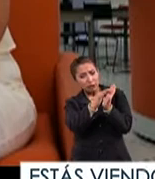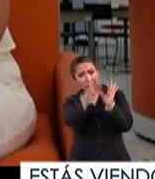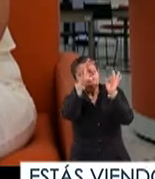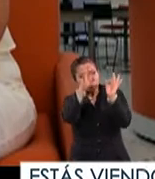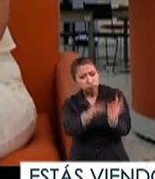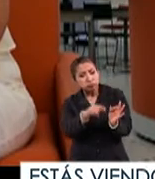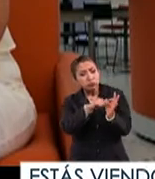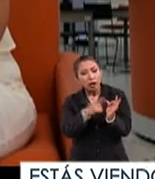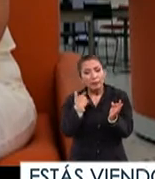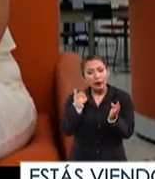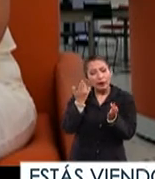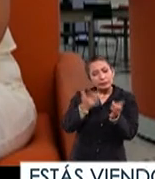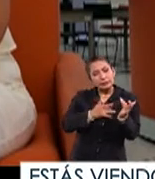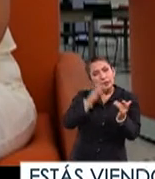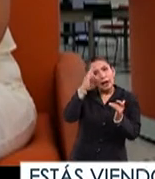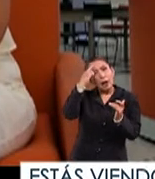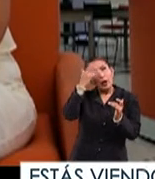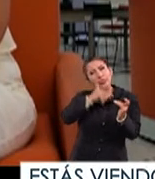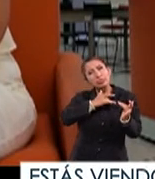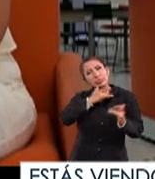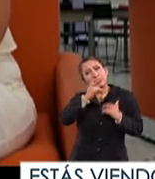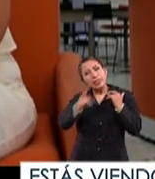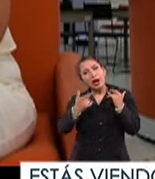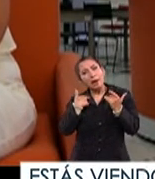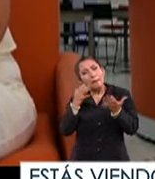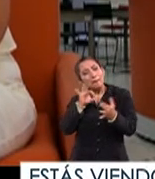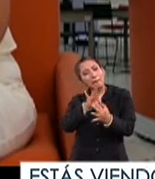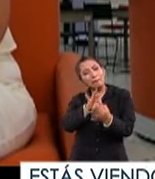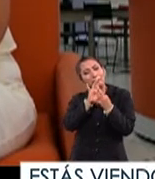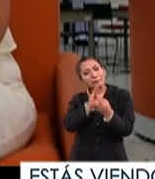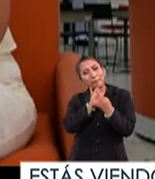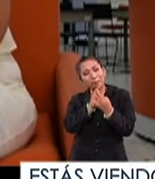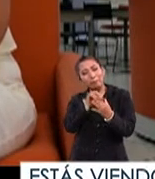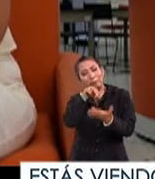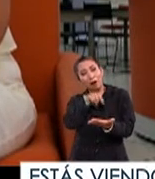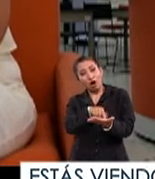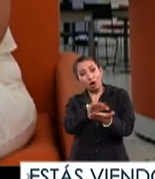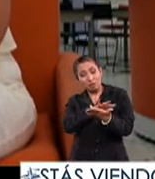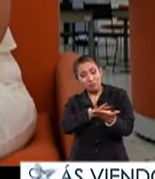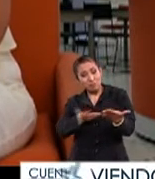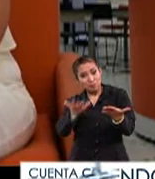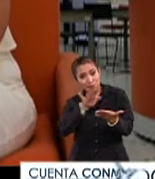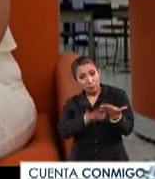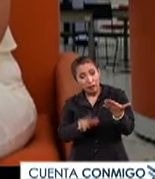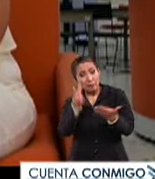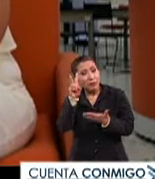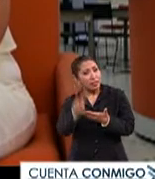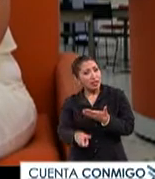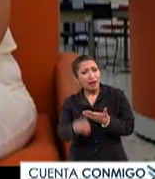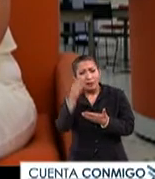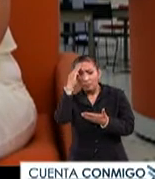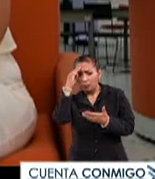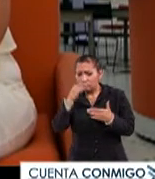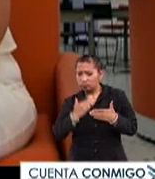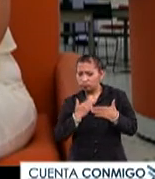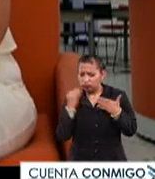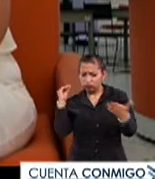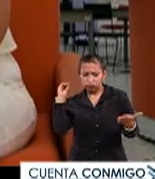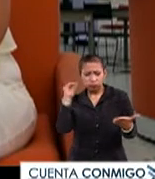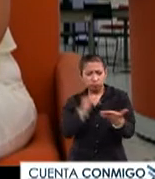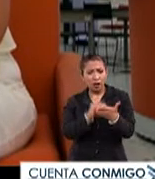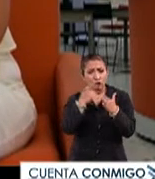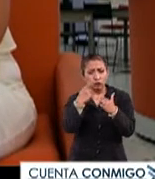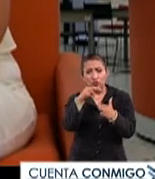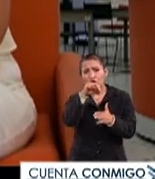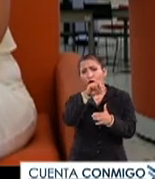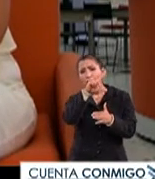honesto, hace que remueva recuerdos y sentimientos, empatizando en el mejor de los casos con su lector. Sin duda la memoria franca, plasmada en la